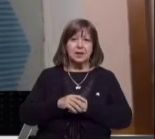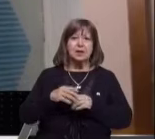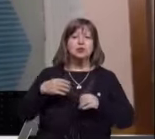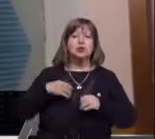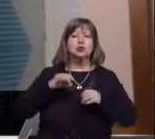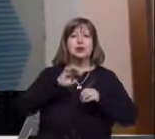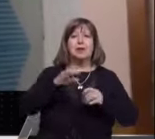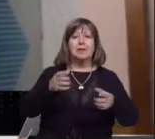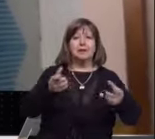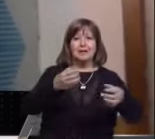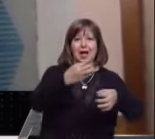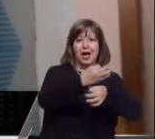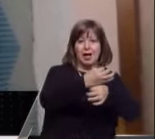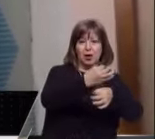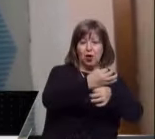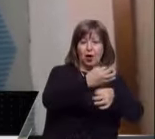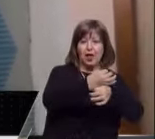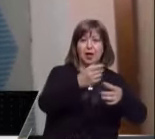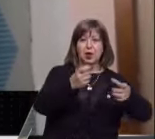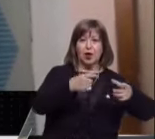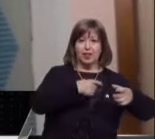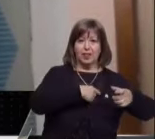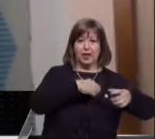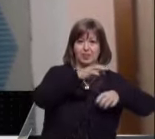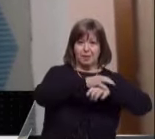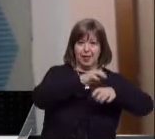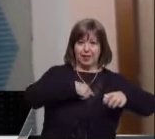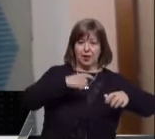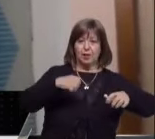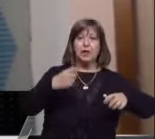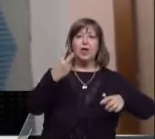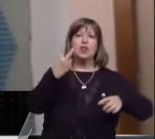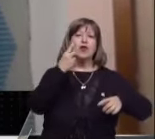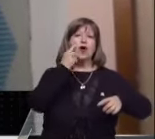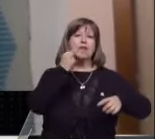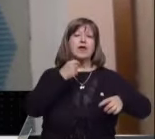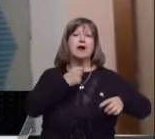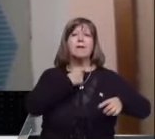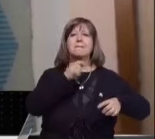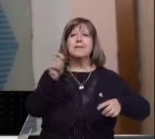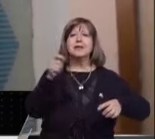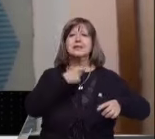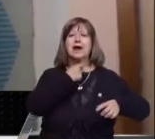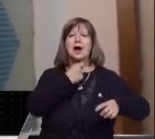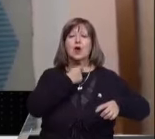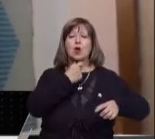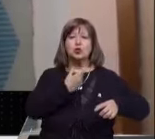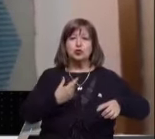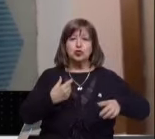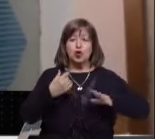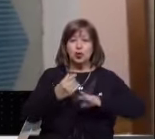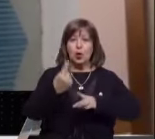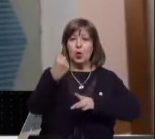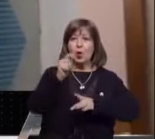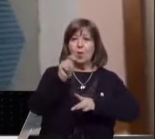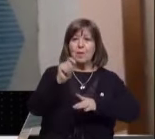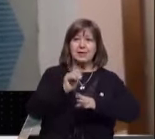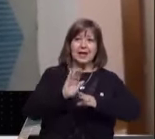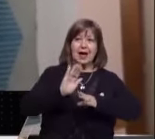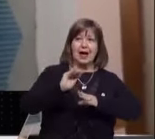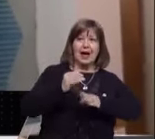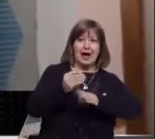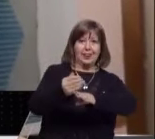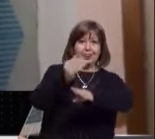el Colegio de Cardiólogos Intervencionistas es que para estos 2 días de agosto no hacer procedimientos programados. Esto se hace con un mes de antelación para dar